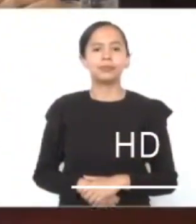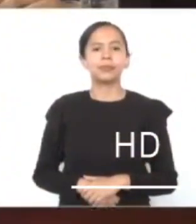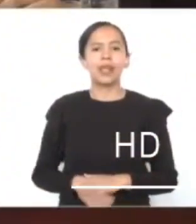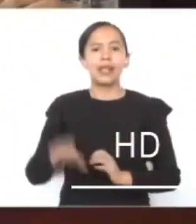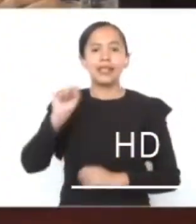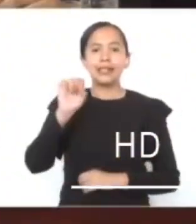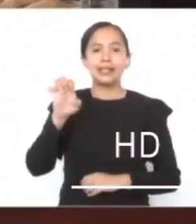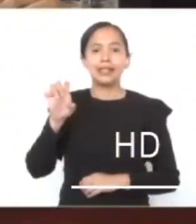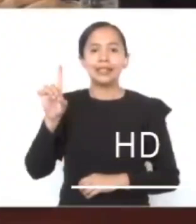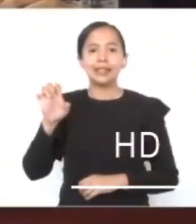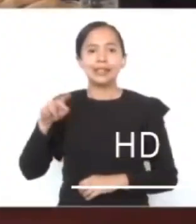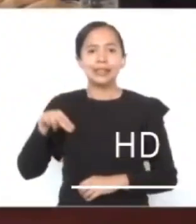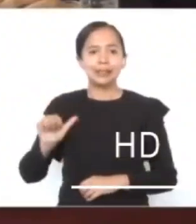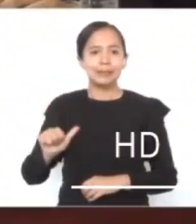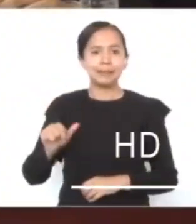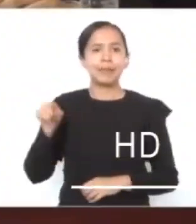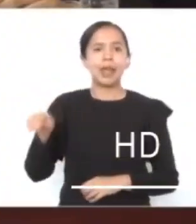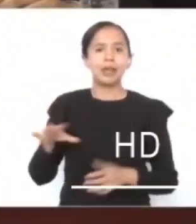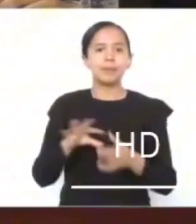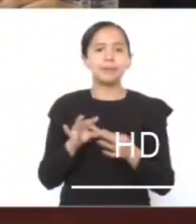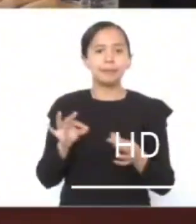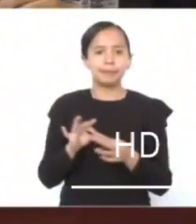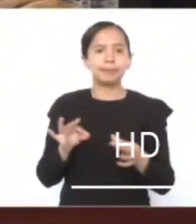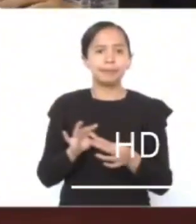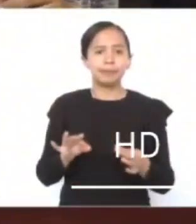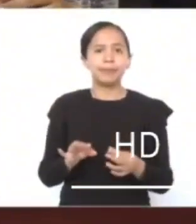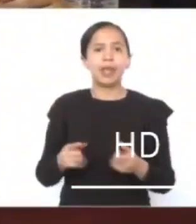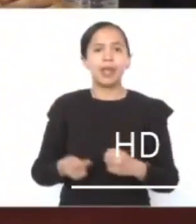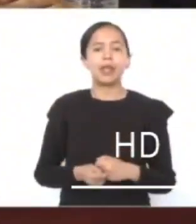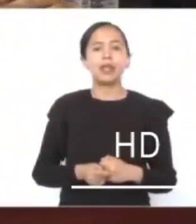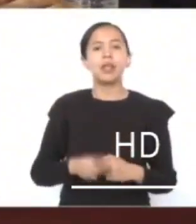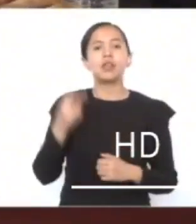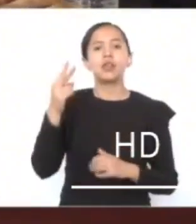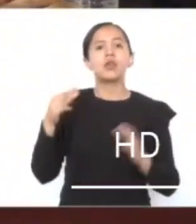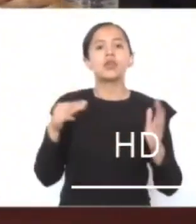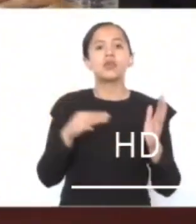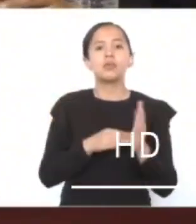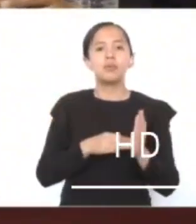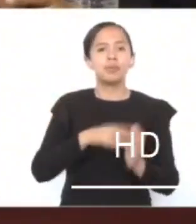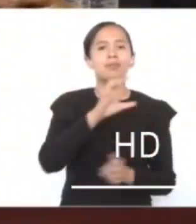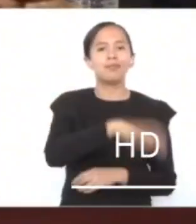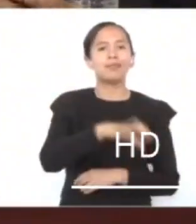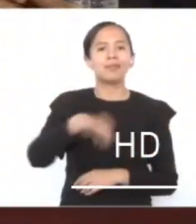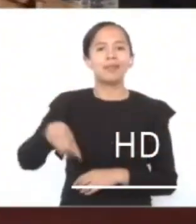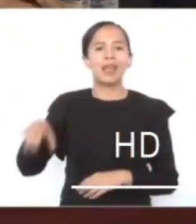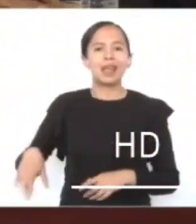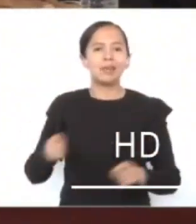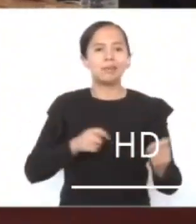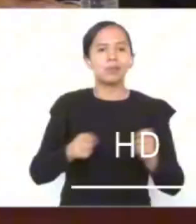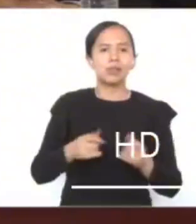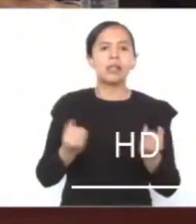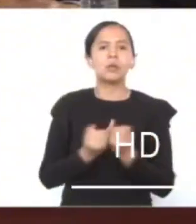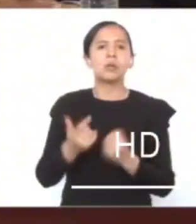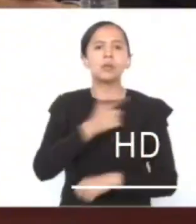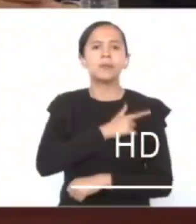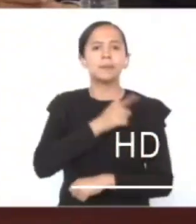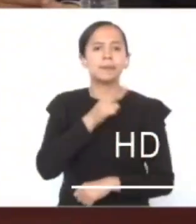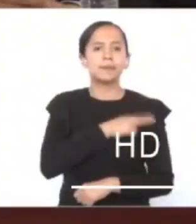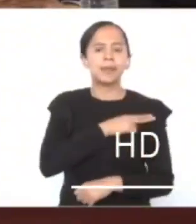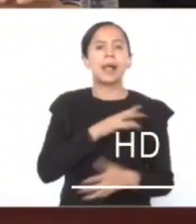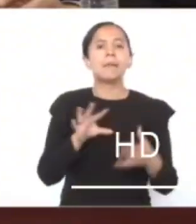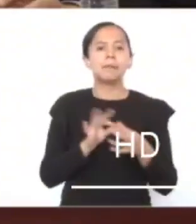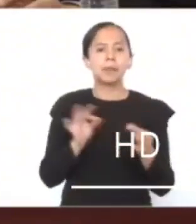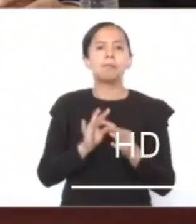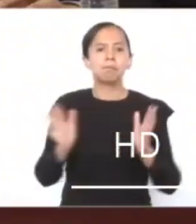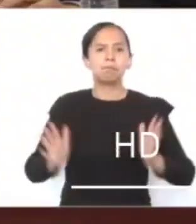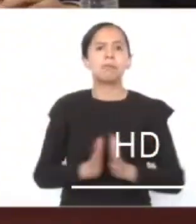La Sedena reporta asimismo la participación de 2,000 unidades operativas. La Guardia Nacional